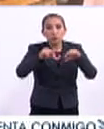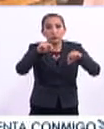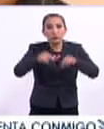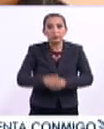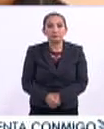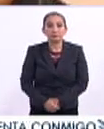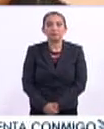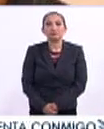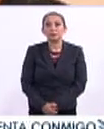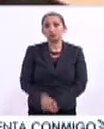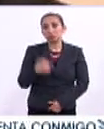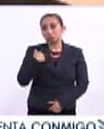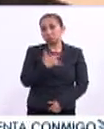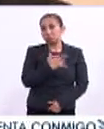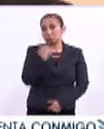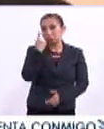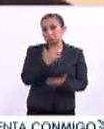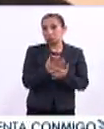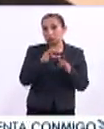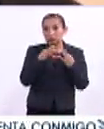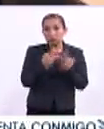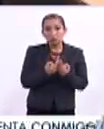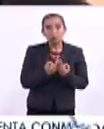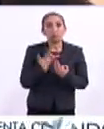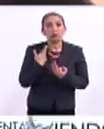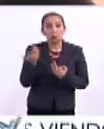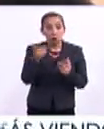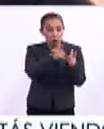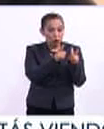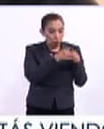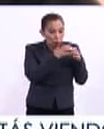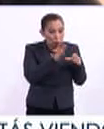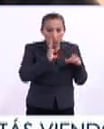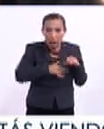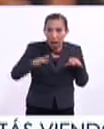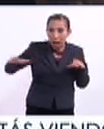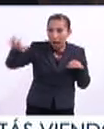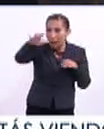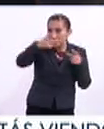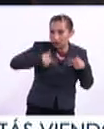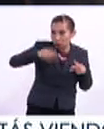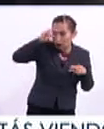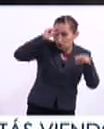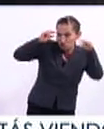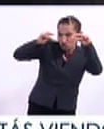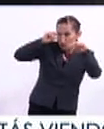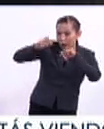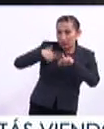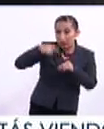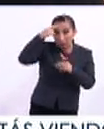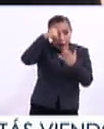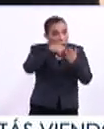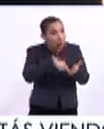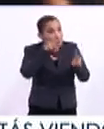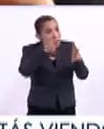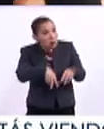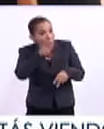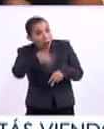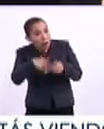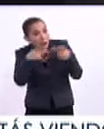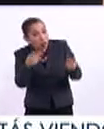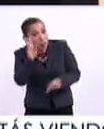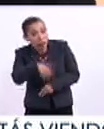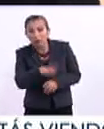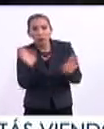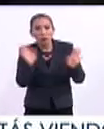exponencialmente. Siento yo que es la única manera, o sea, tener una sociedad más culta que no necesariamente tenga que creer lo que dicen las 8 columnas del